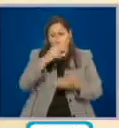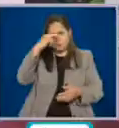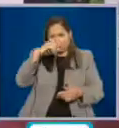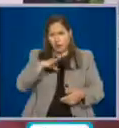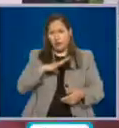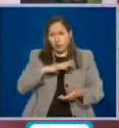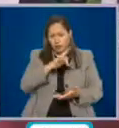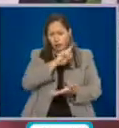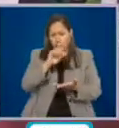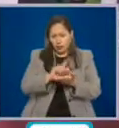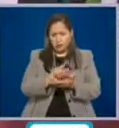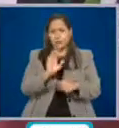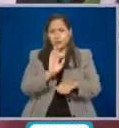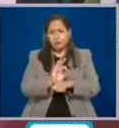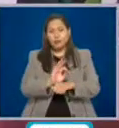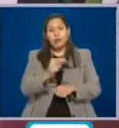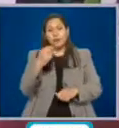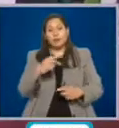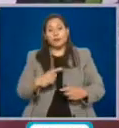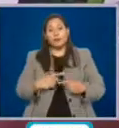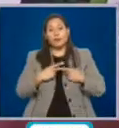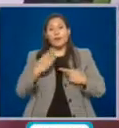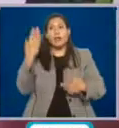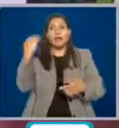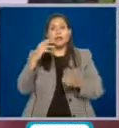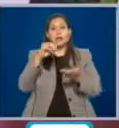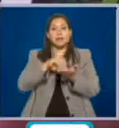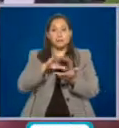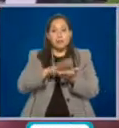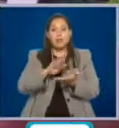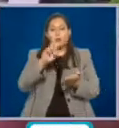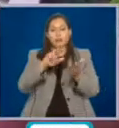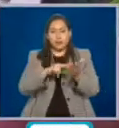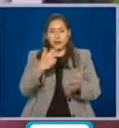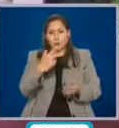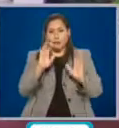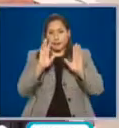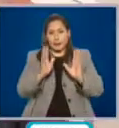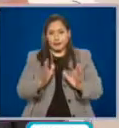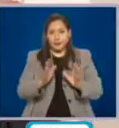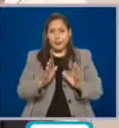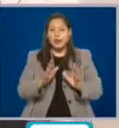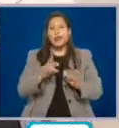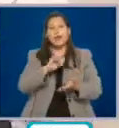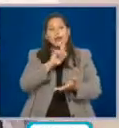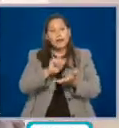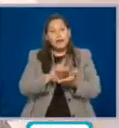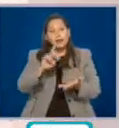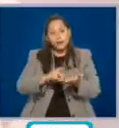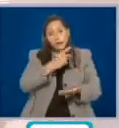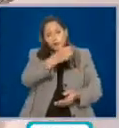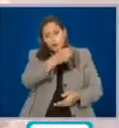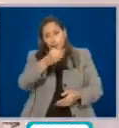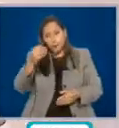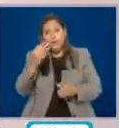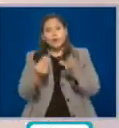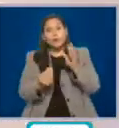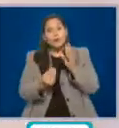ley de protección de datos personales desde el 2008. Bien. Esta ley es necesario armonizarla bajo los